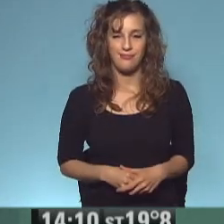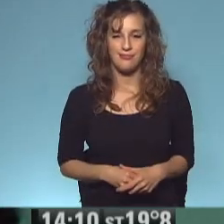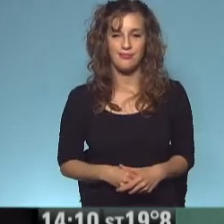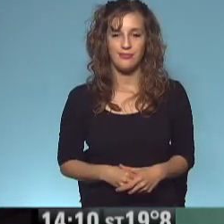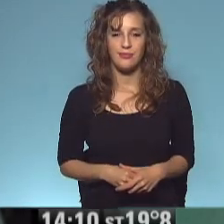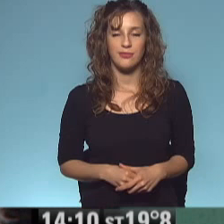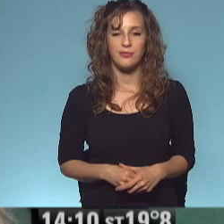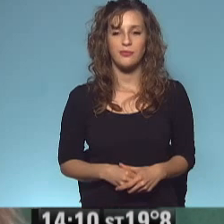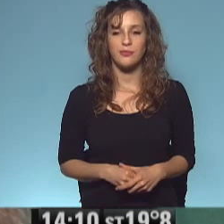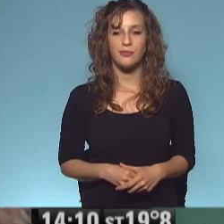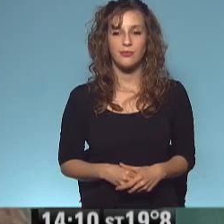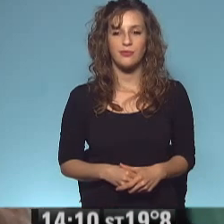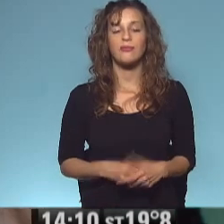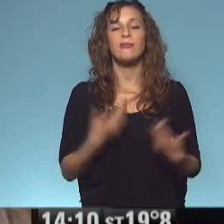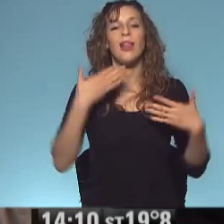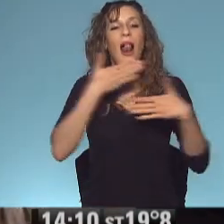Del lenguaje.